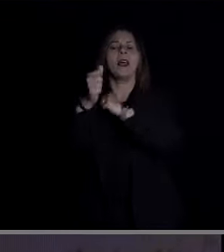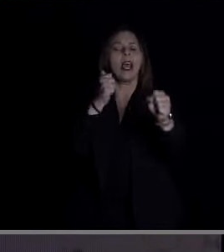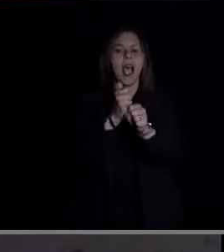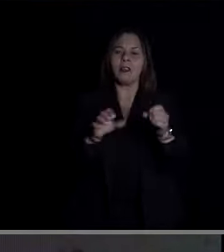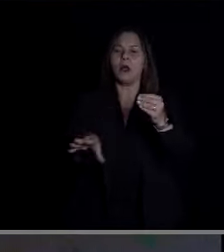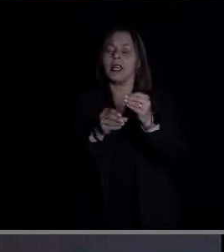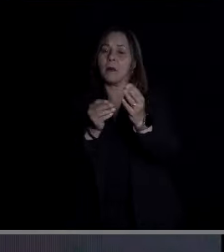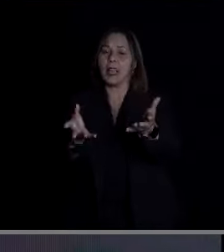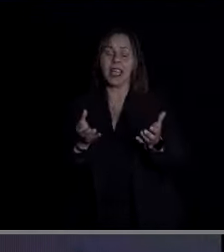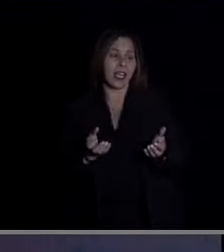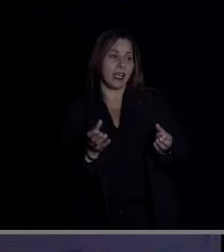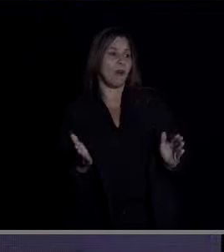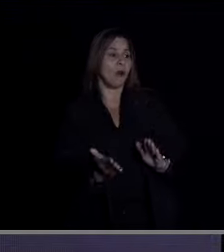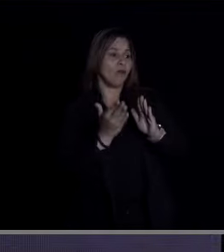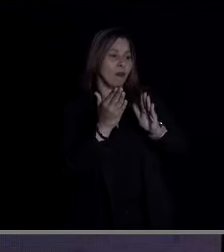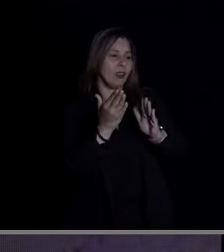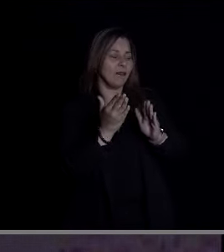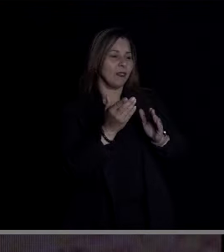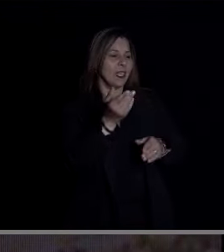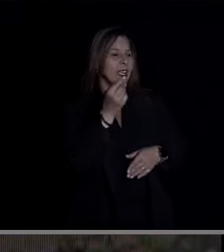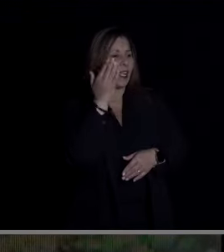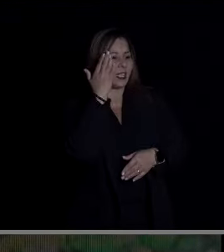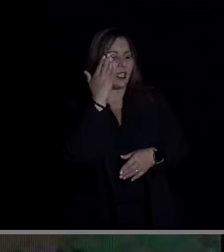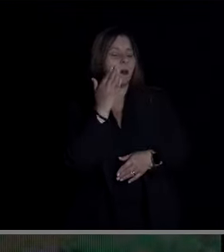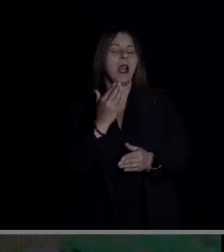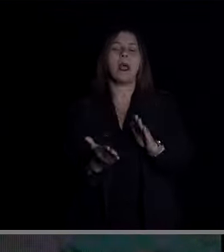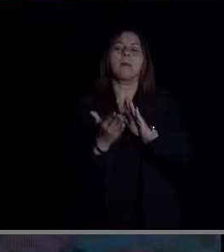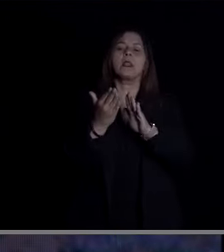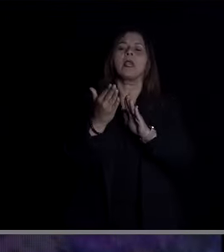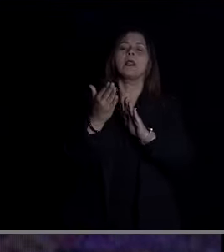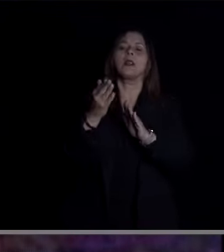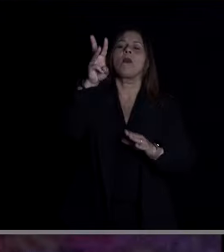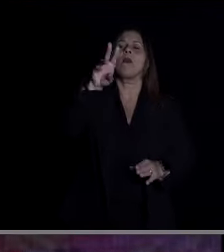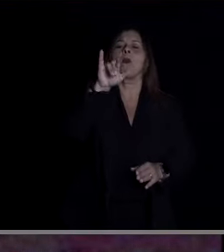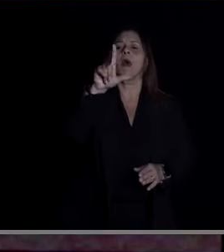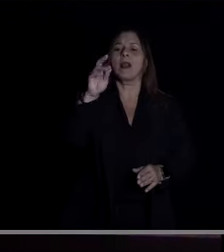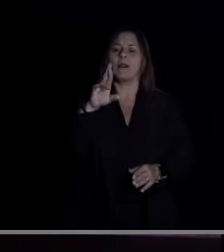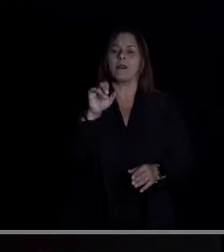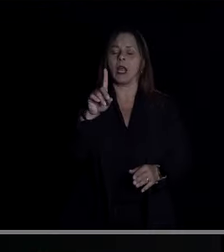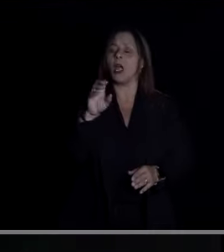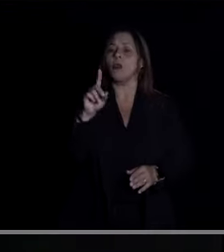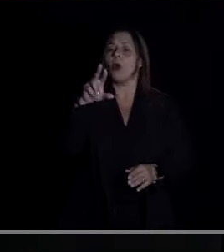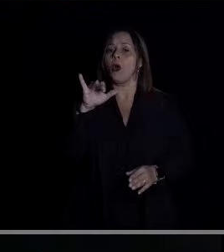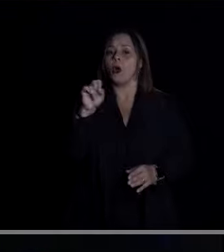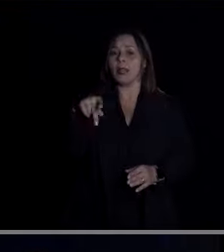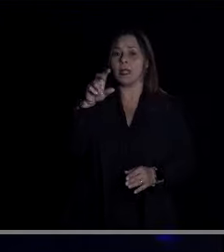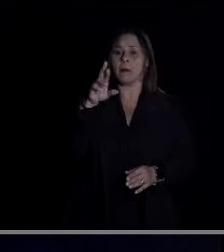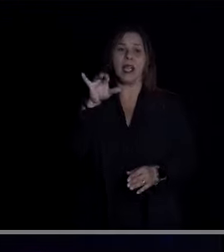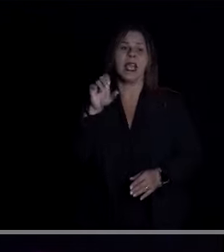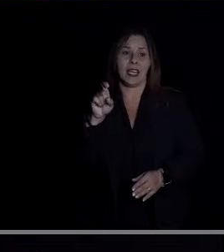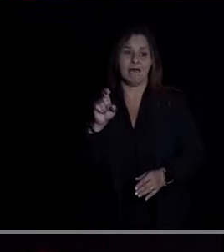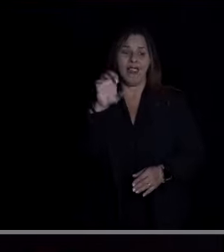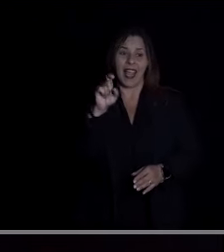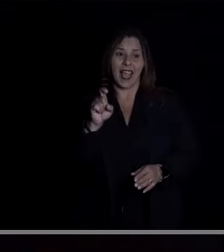Además, también queremos reconocer la presencia de el señor Wilfredo Puig Pérez, ex